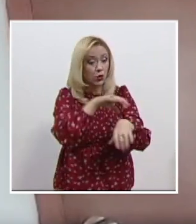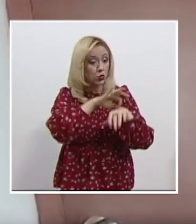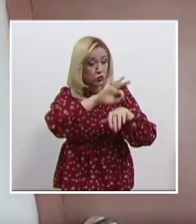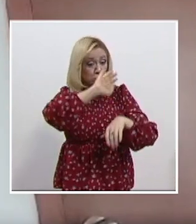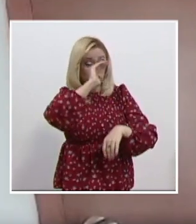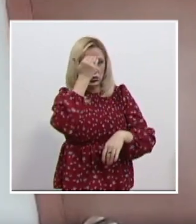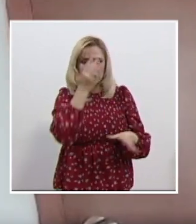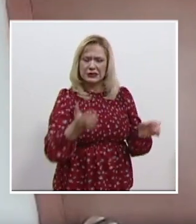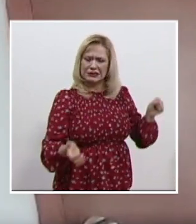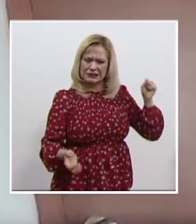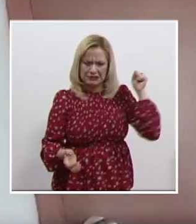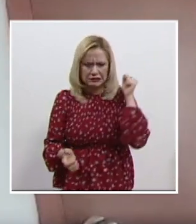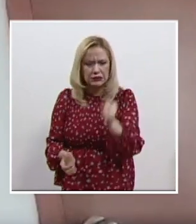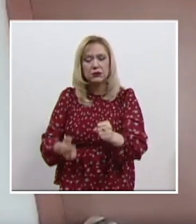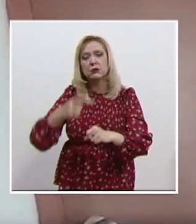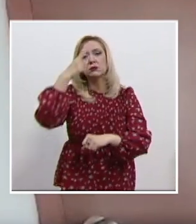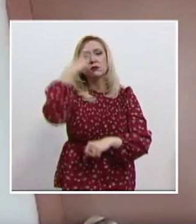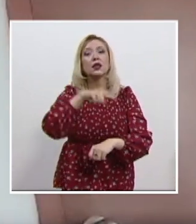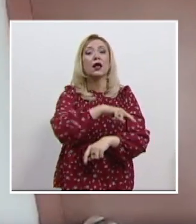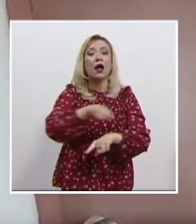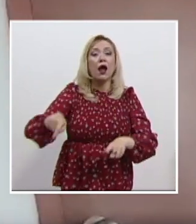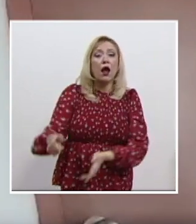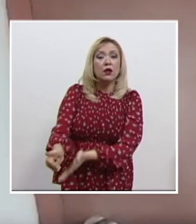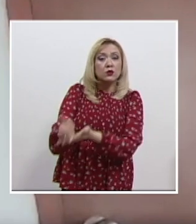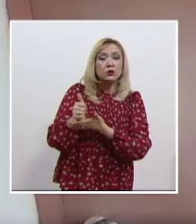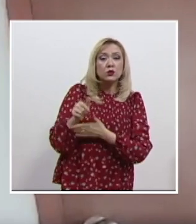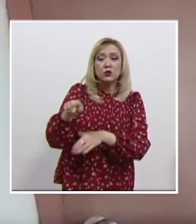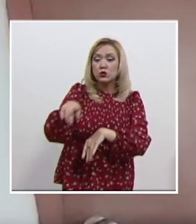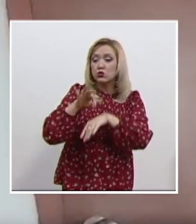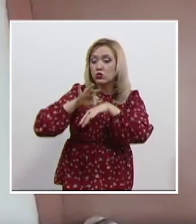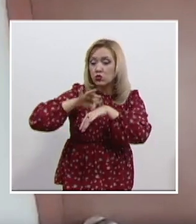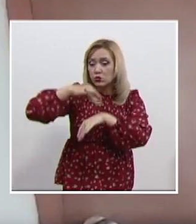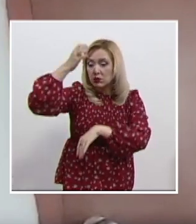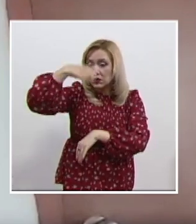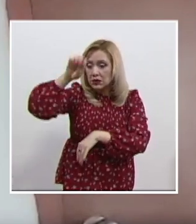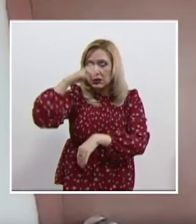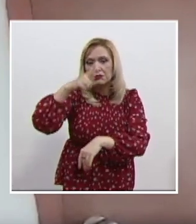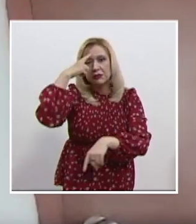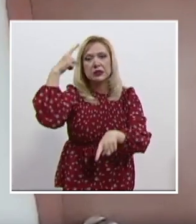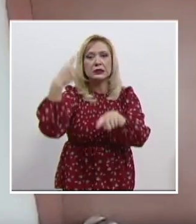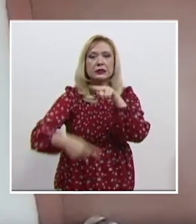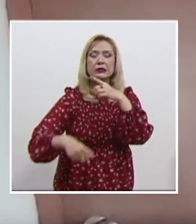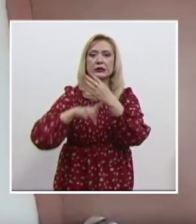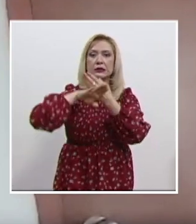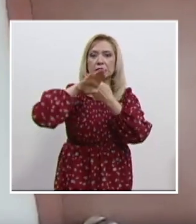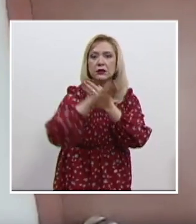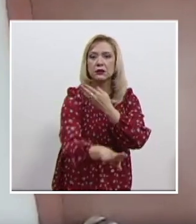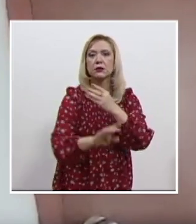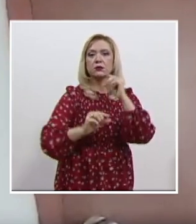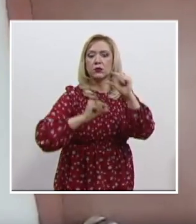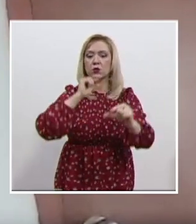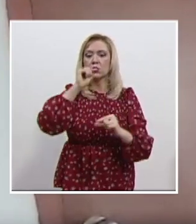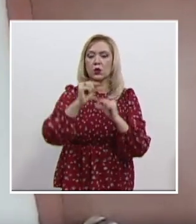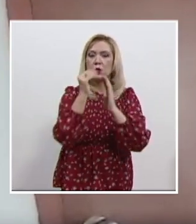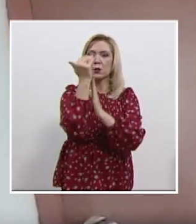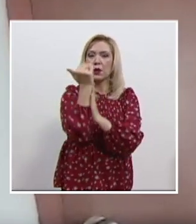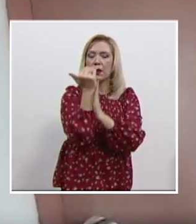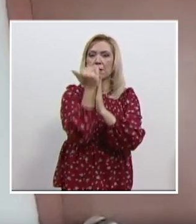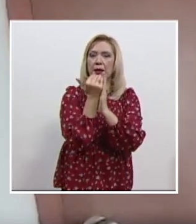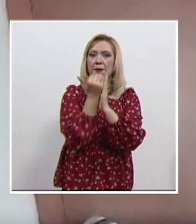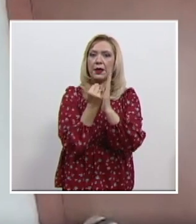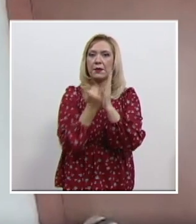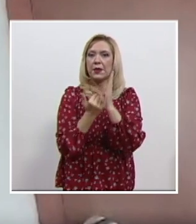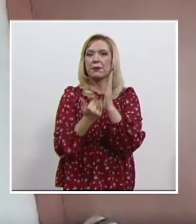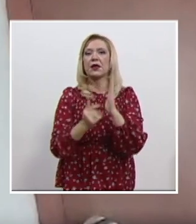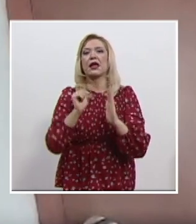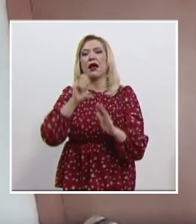la prevención. Esas son las acciones que se proponen desde la ONU para ir superando aspectos